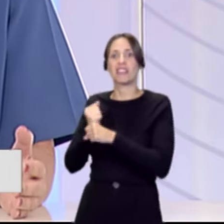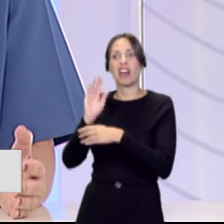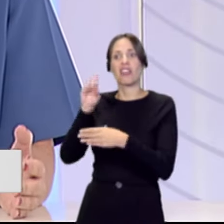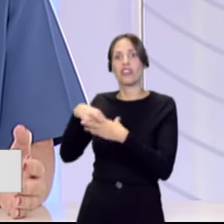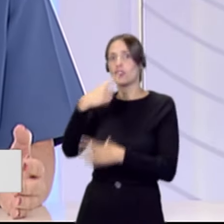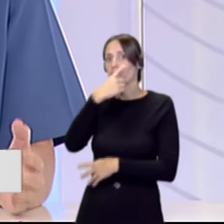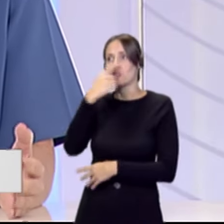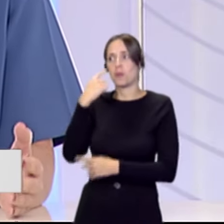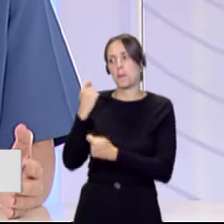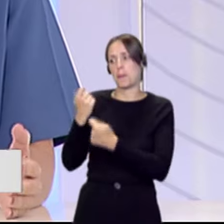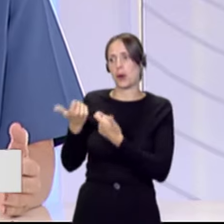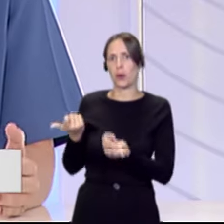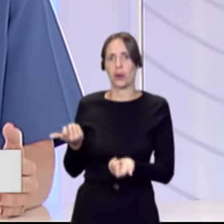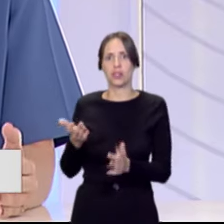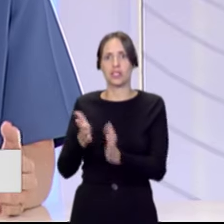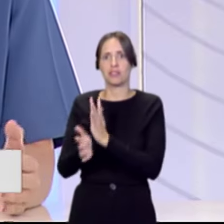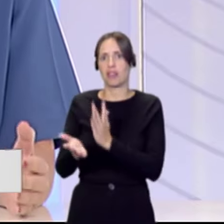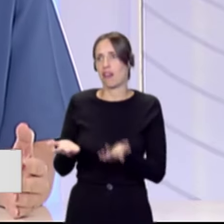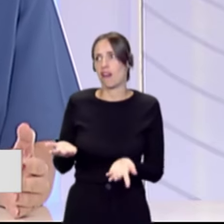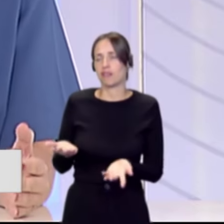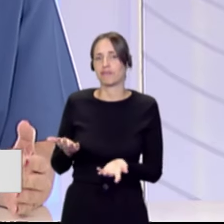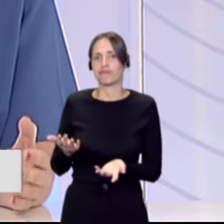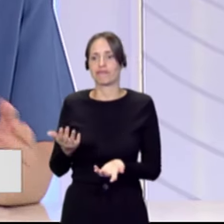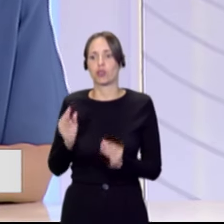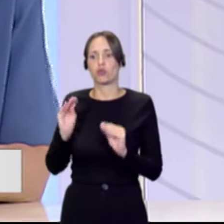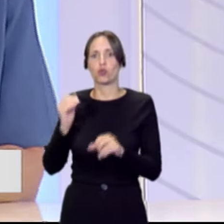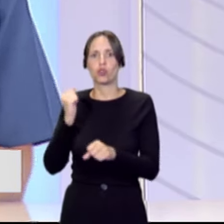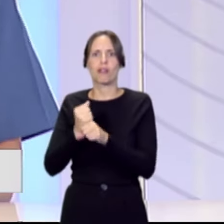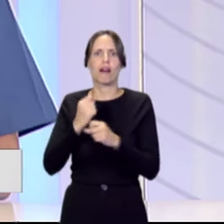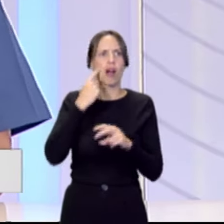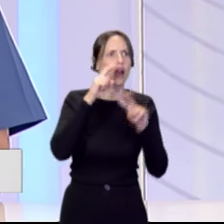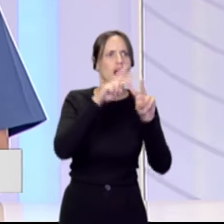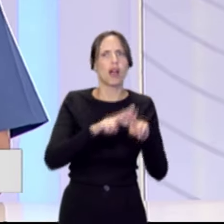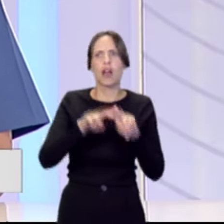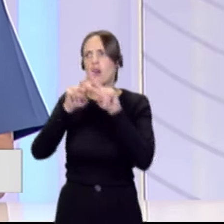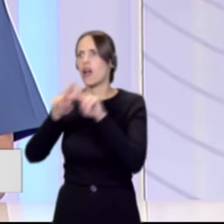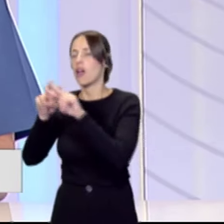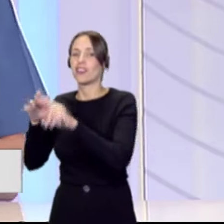asumir precisamente esa actividad de fiscalizar cómo trabajan